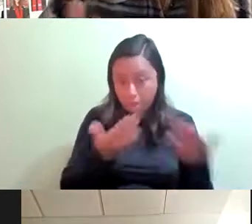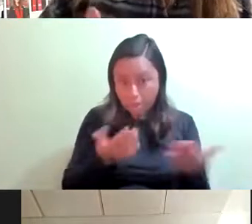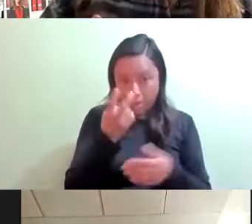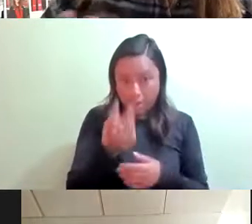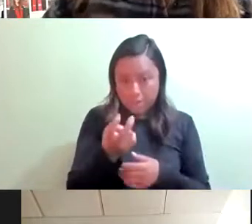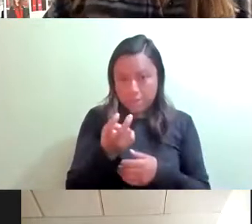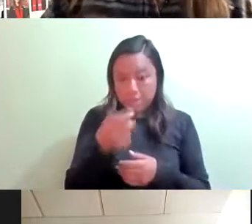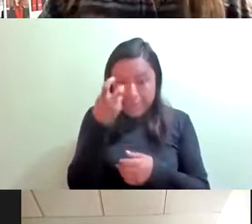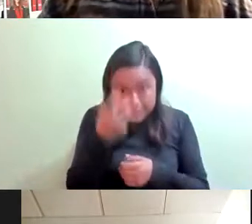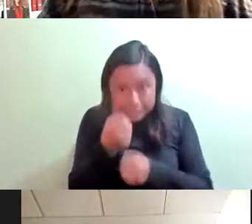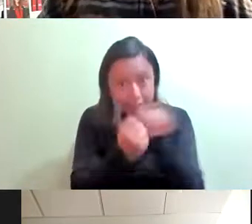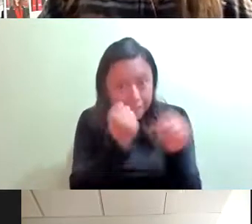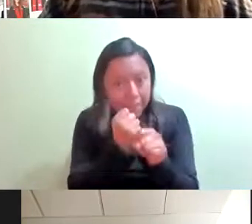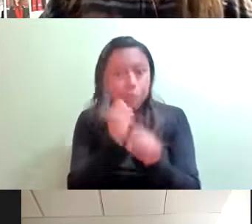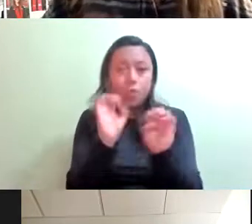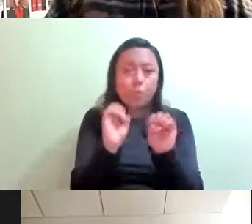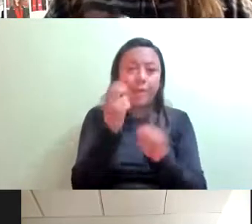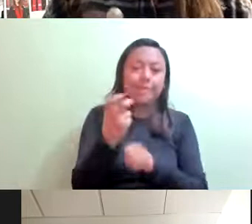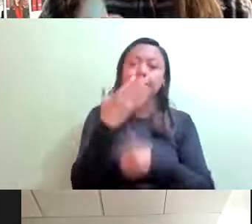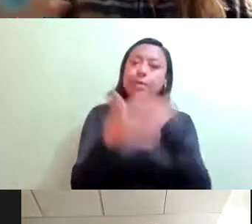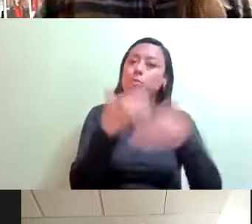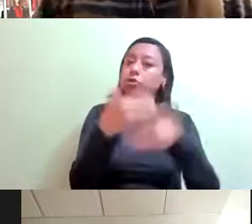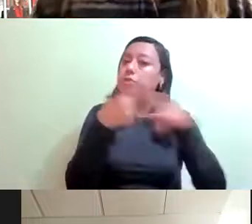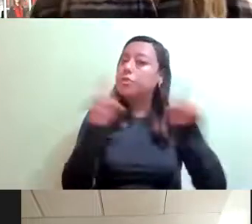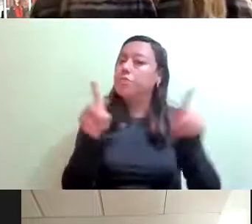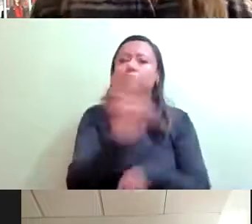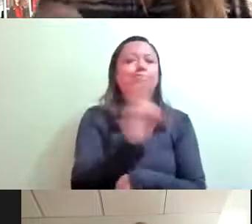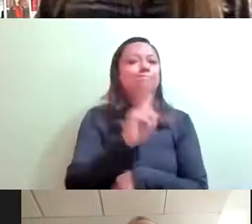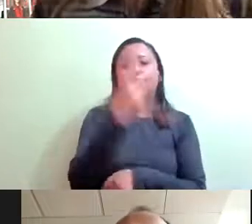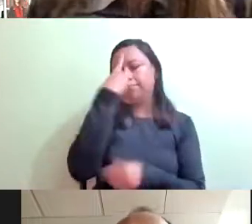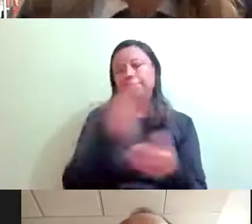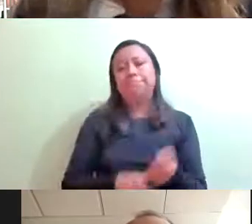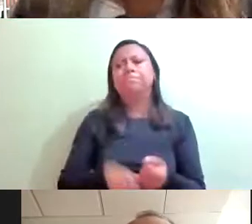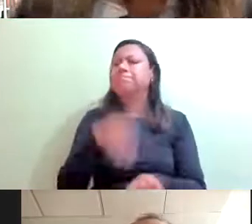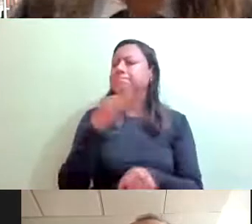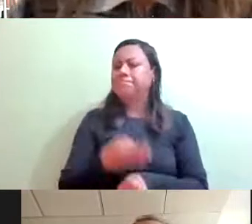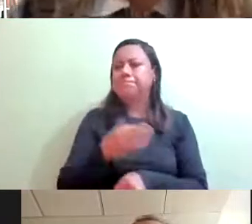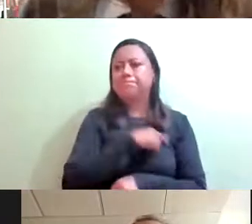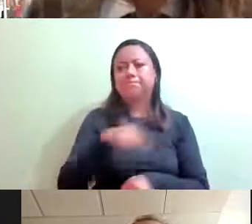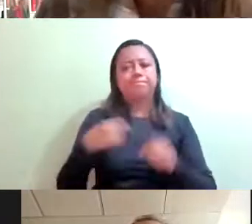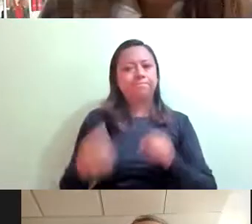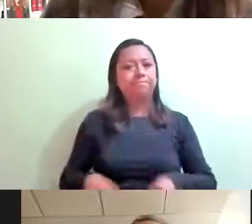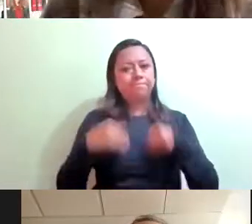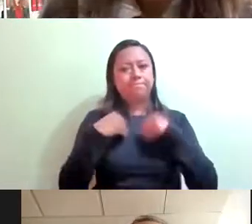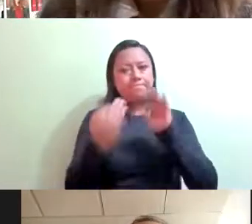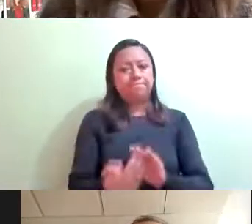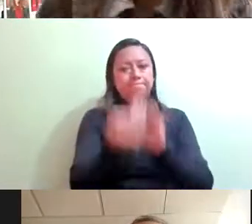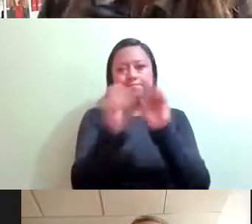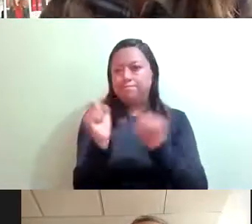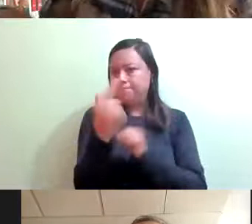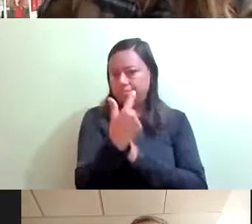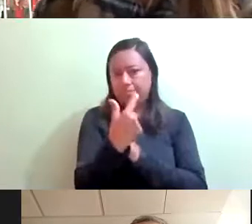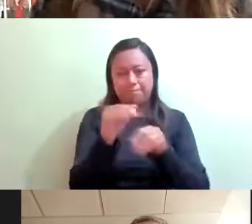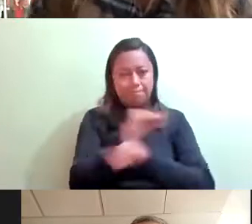diferente. Estamos, claro, en una situación en la que, con las razones, por